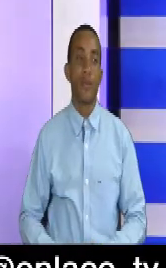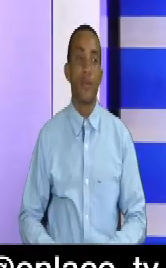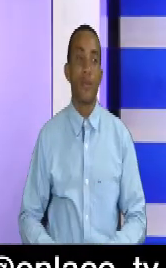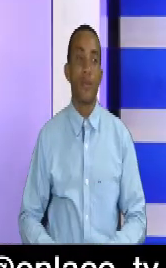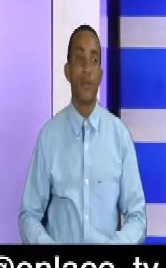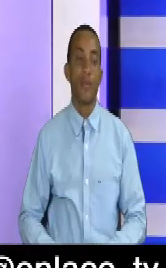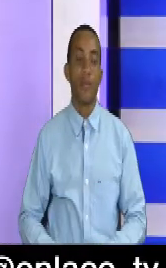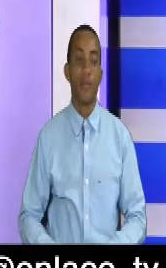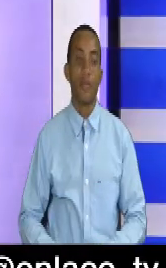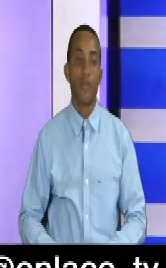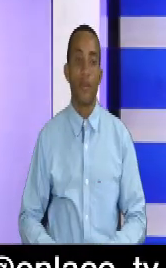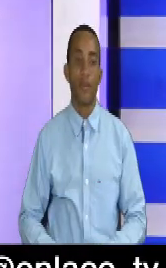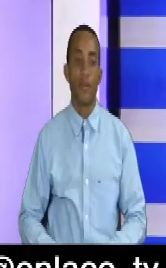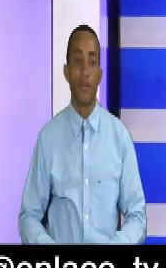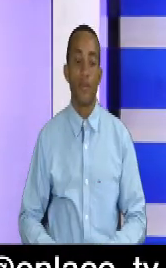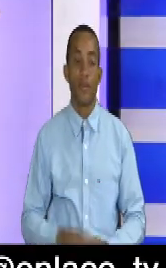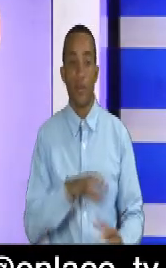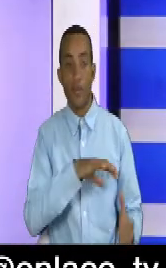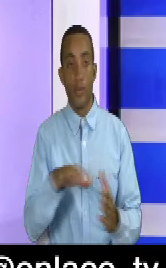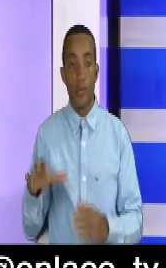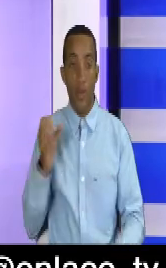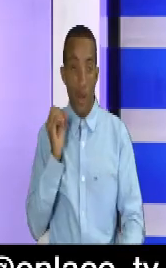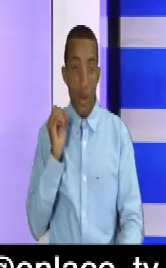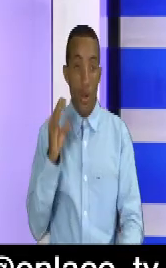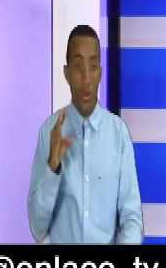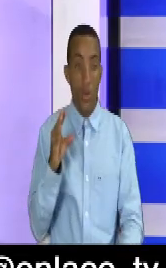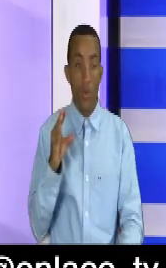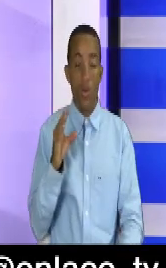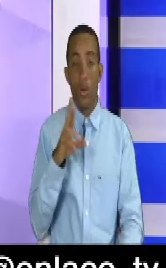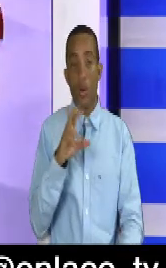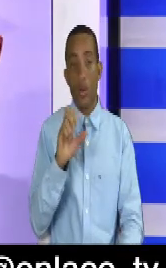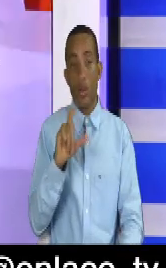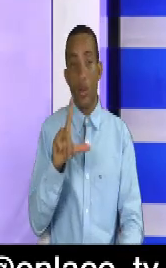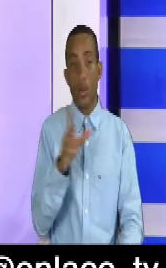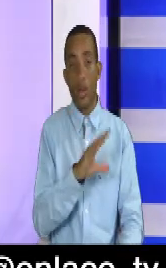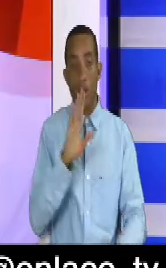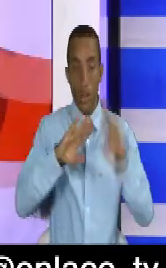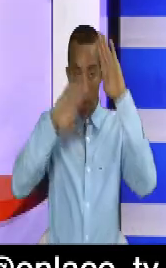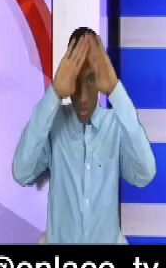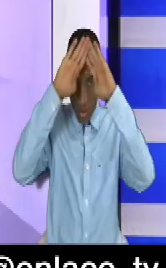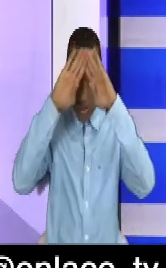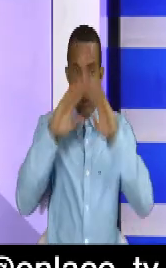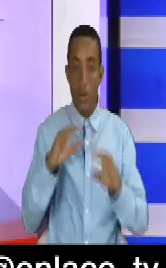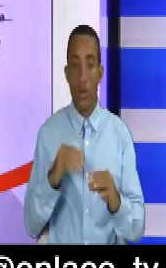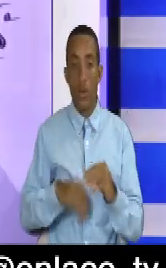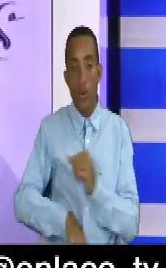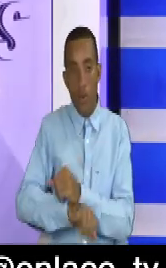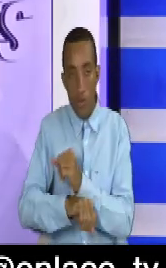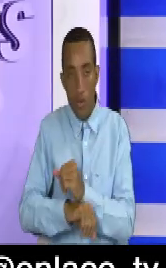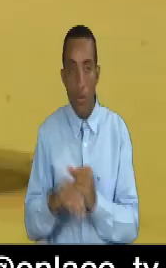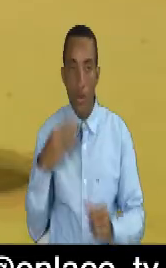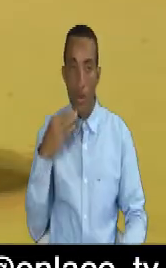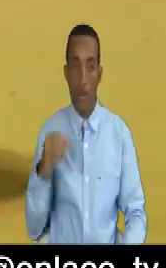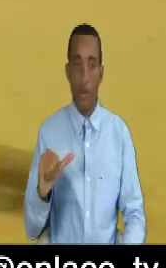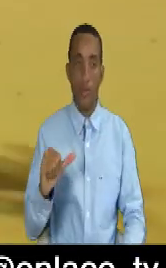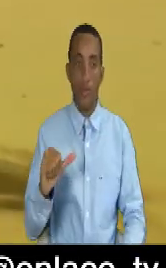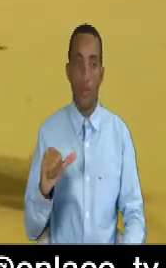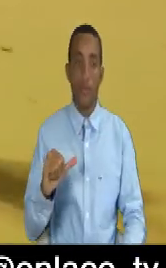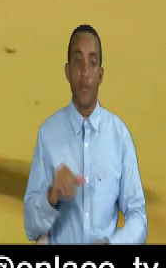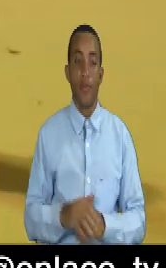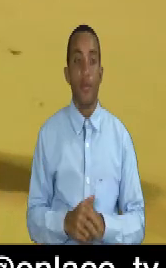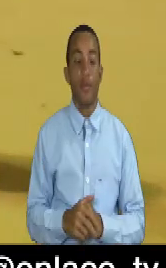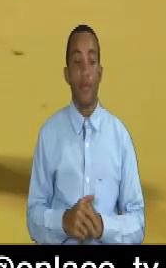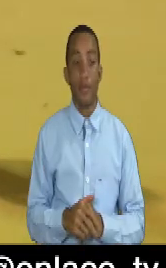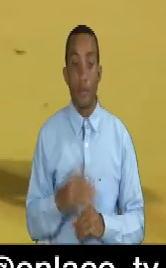Y el Club Real Centro se prepara para nuevos encuentros en el fútbol femenino en Barranca Bermeja. El equipo femenino